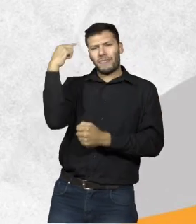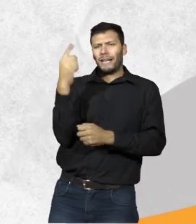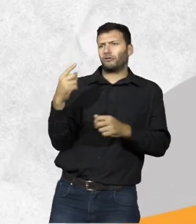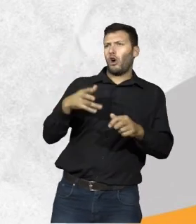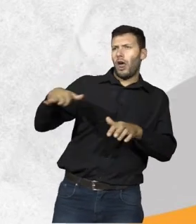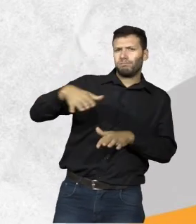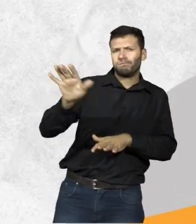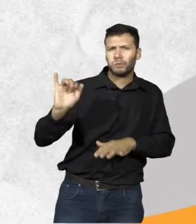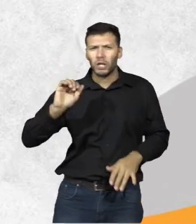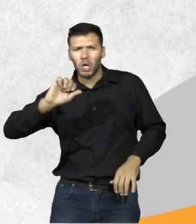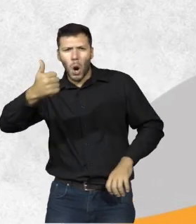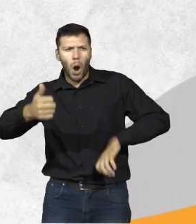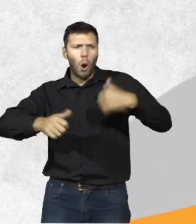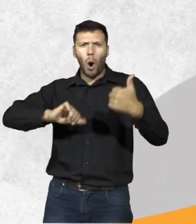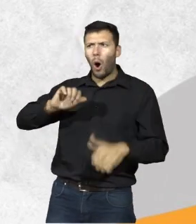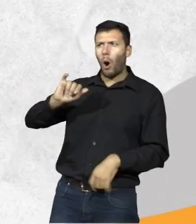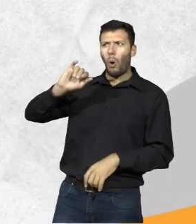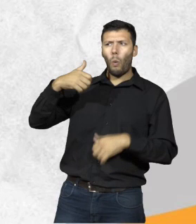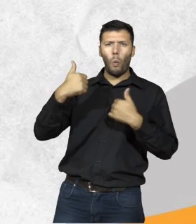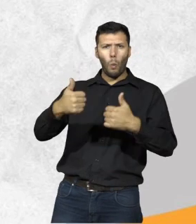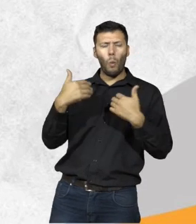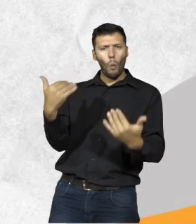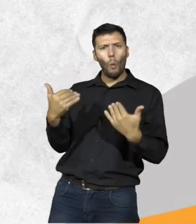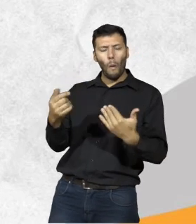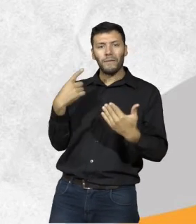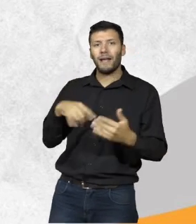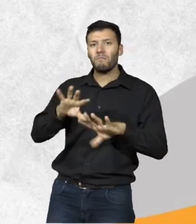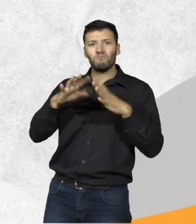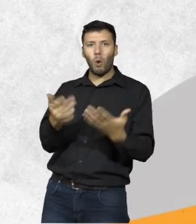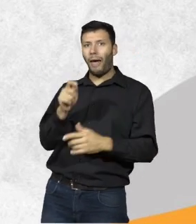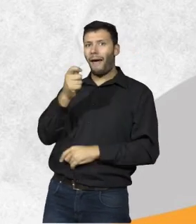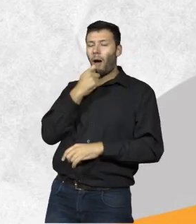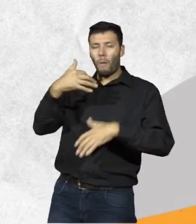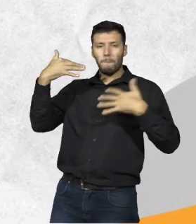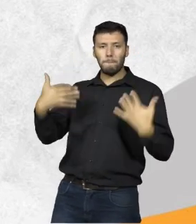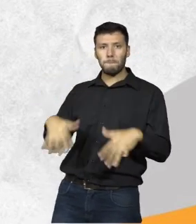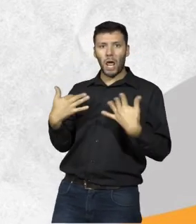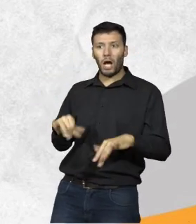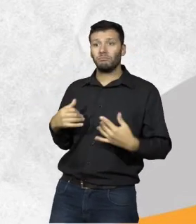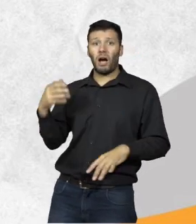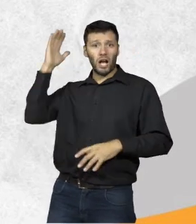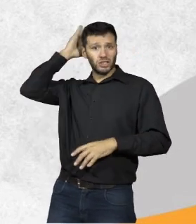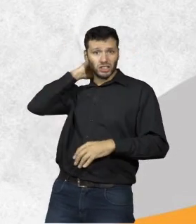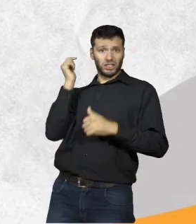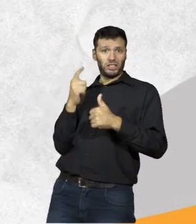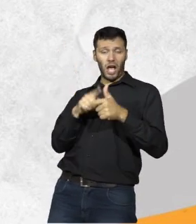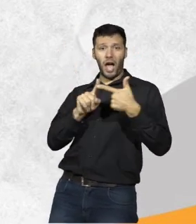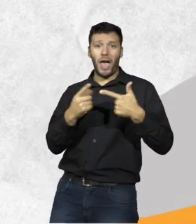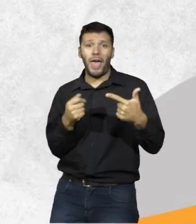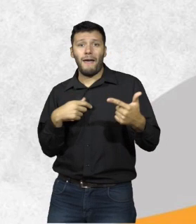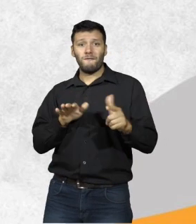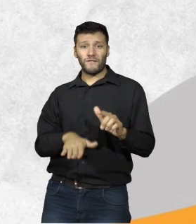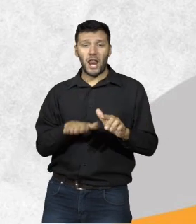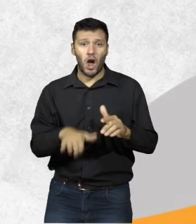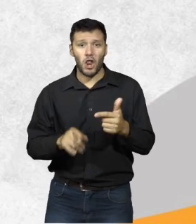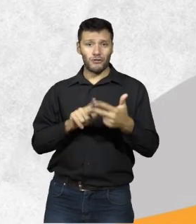mundo. Tecnológicamente ahora no puede circular. No tiene ABS, no tiene apoyacabezas, no tiene cinturones de seguridad,